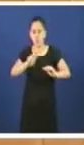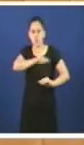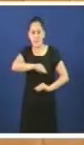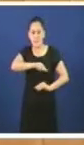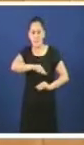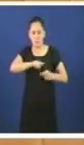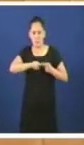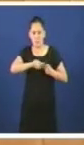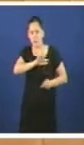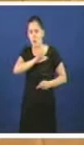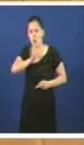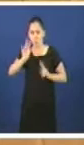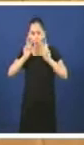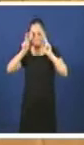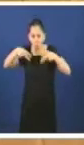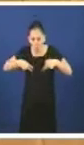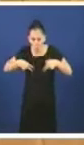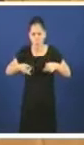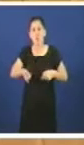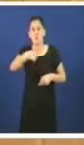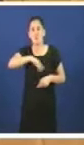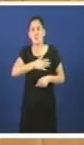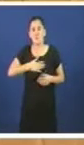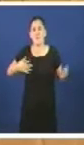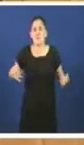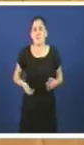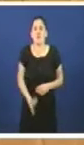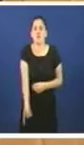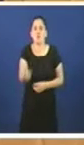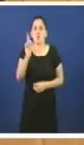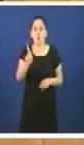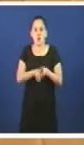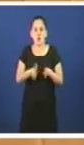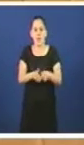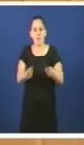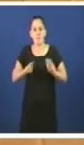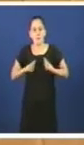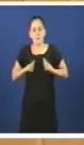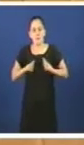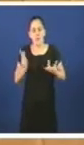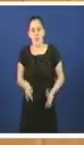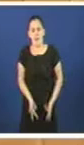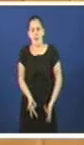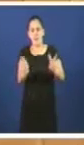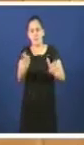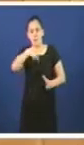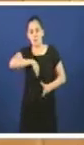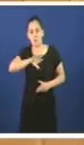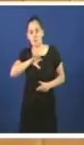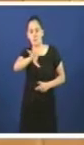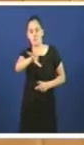cursos completos nos lo único que queremos es poder vivir libremente na nosa terra'